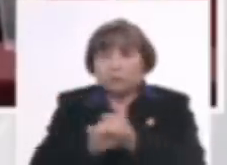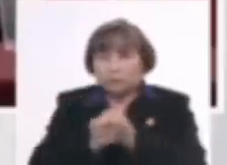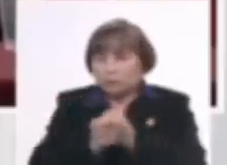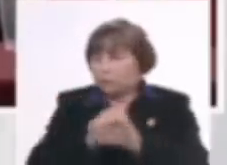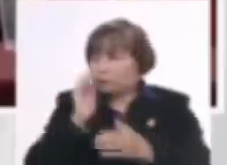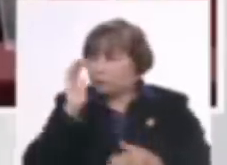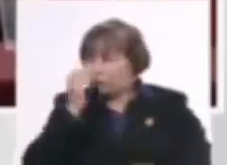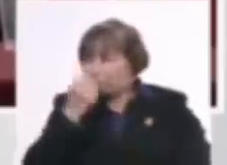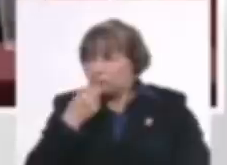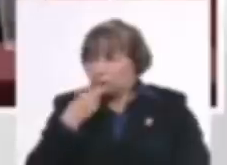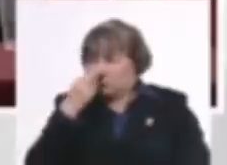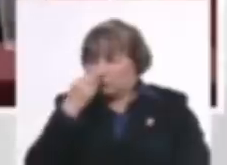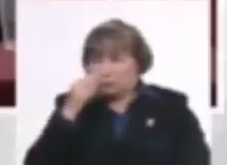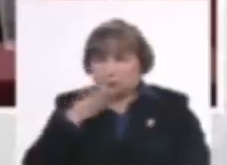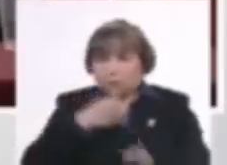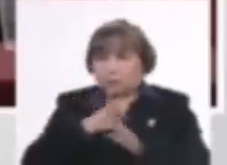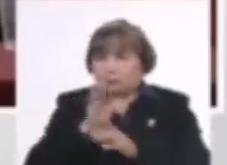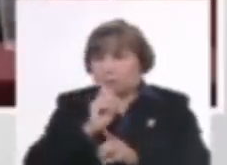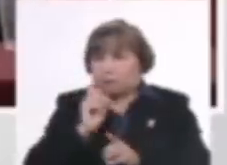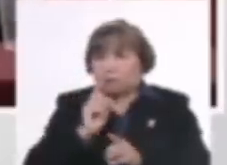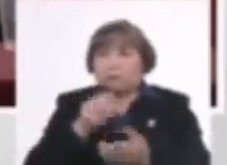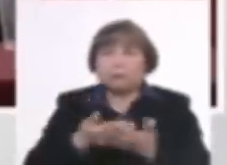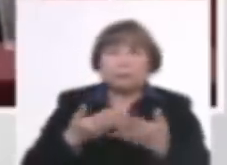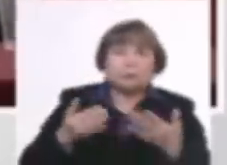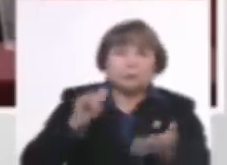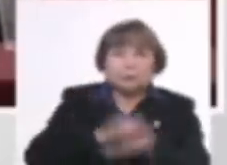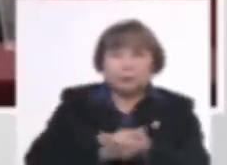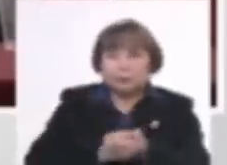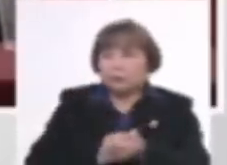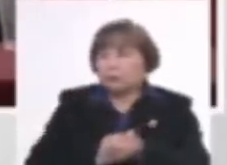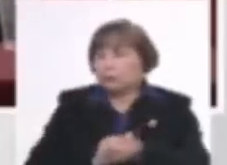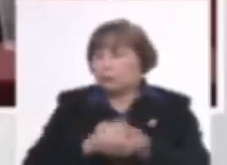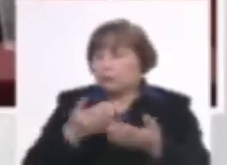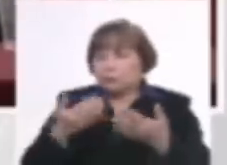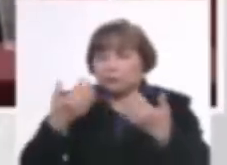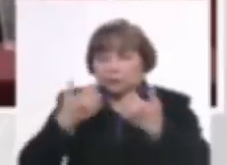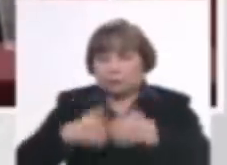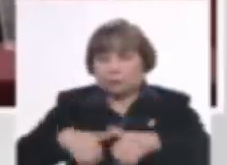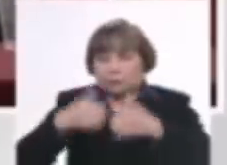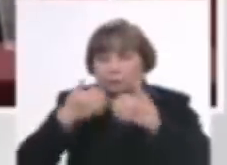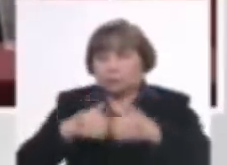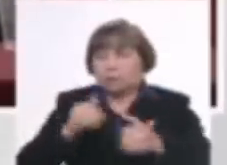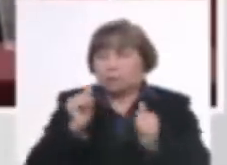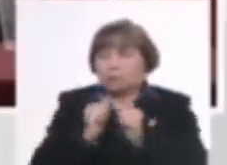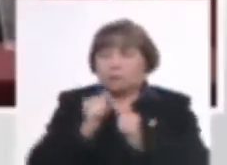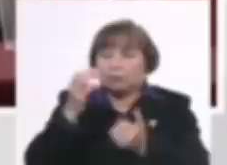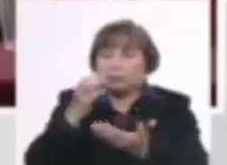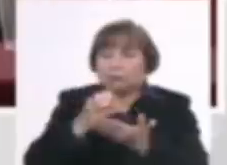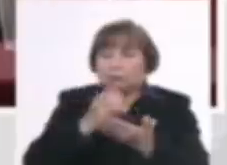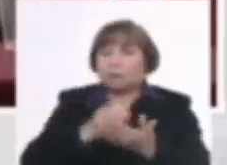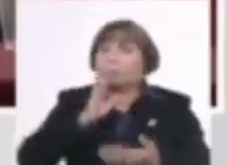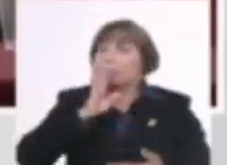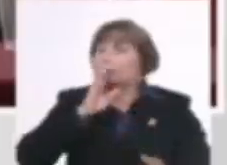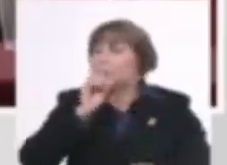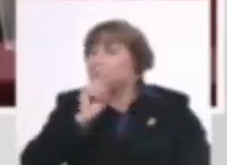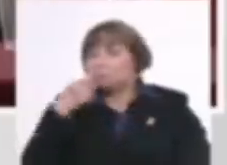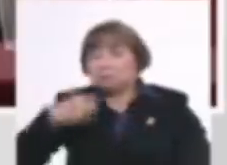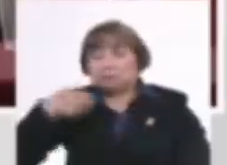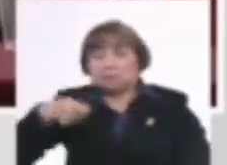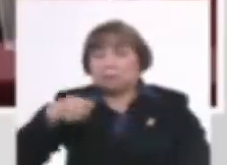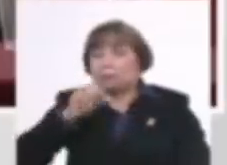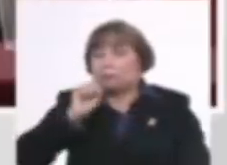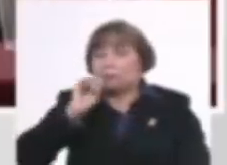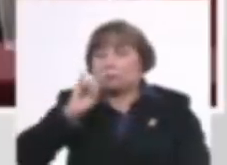¿no le pareció incorrecto a ella que el empresario que la contrata verbalmente, que no paga